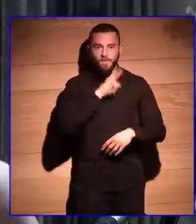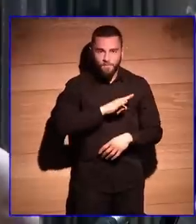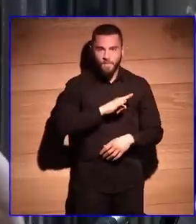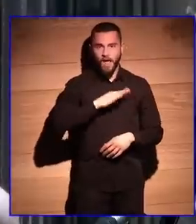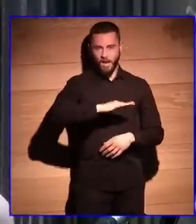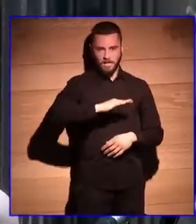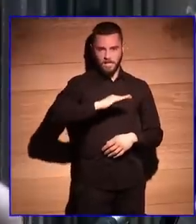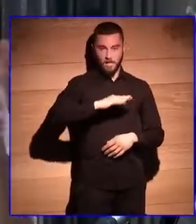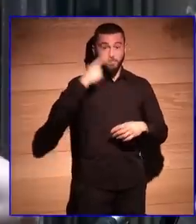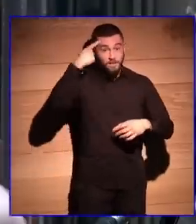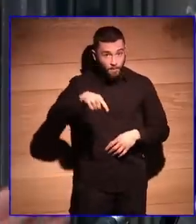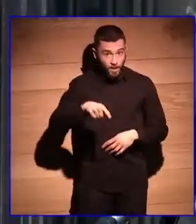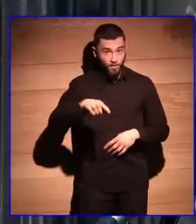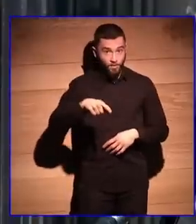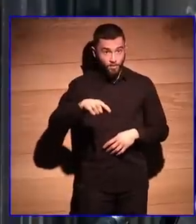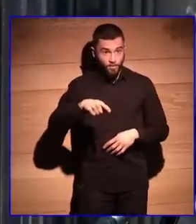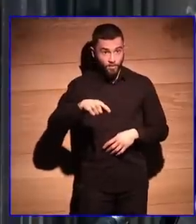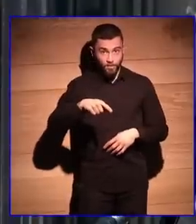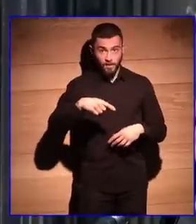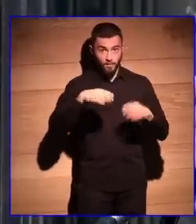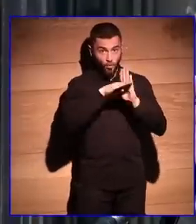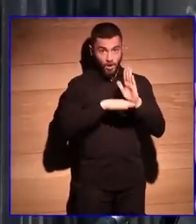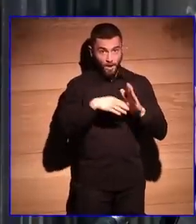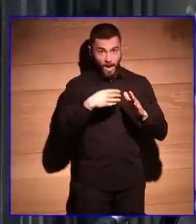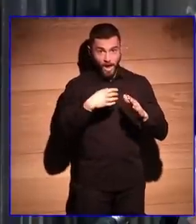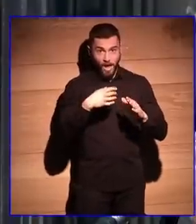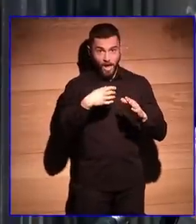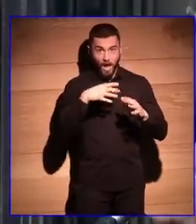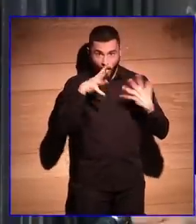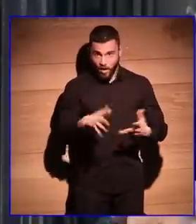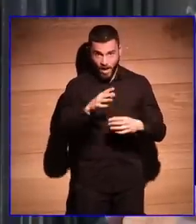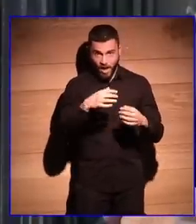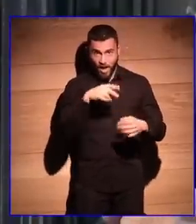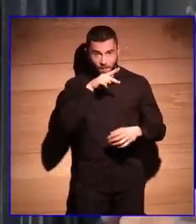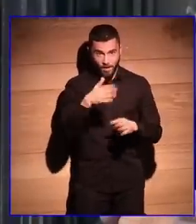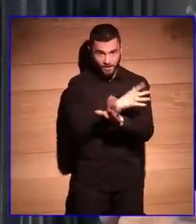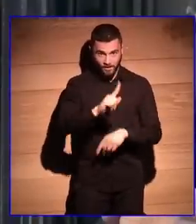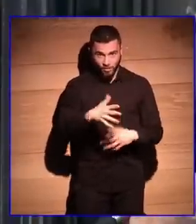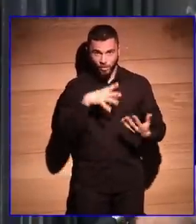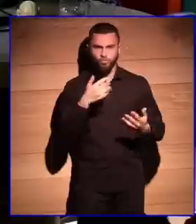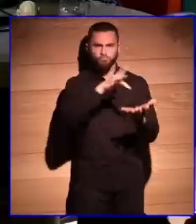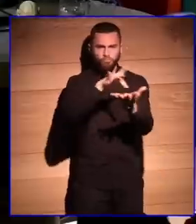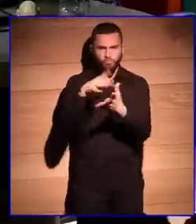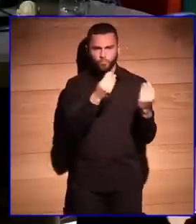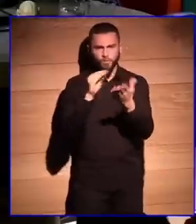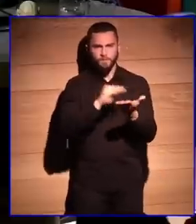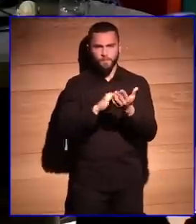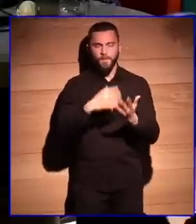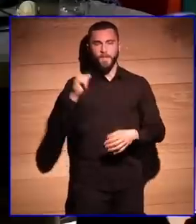consciente, eso, que no lo habíamos hablado hasta ahora en el programa, también está ahí en muchas ocasiones. ¿No parece que John